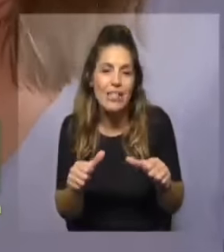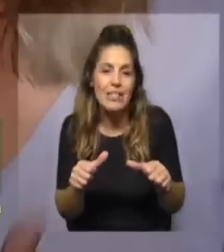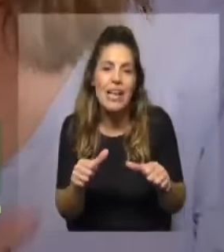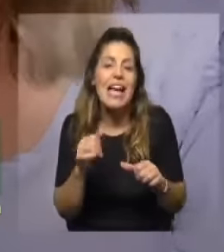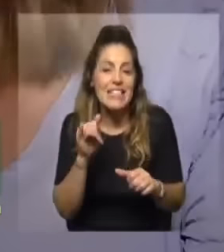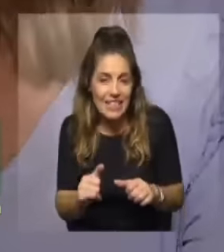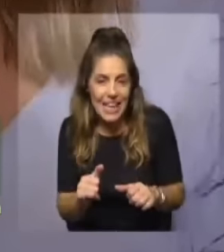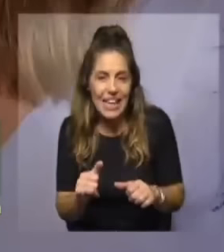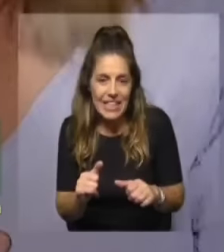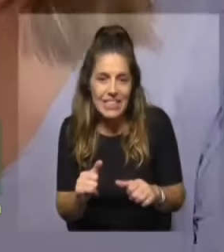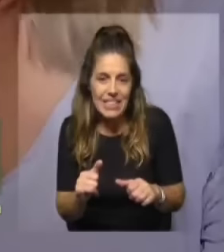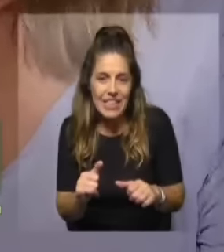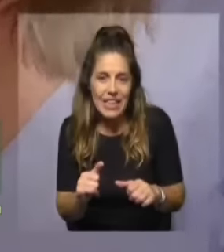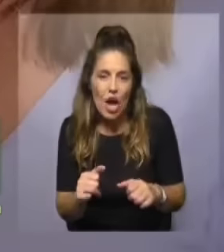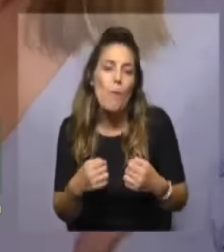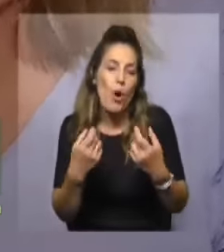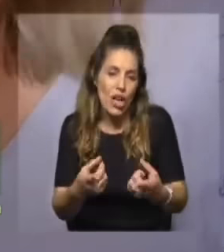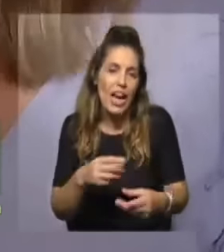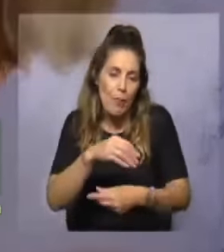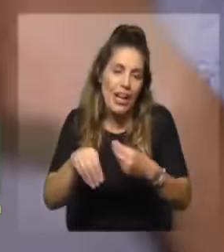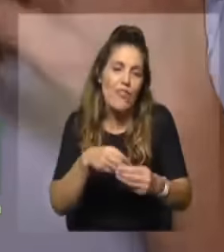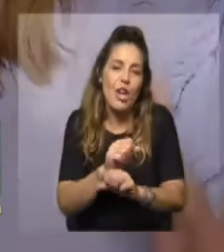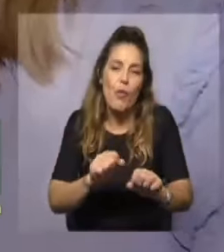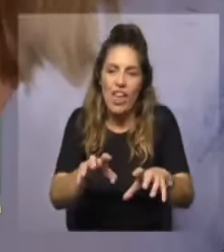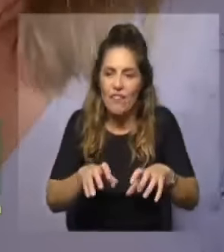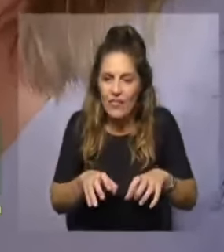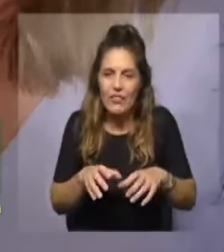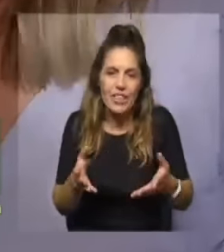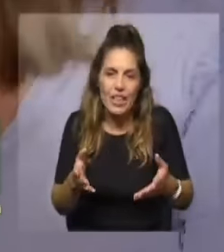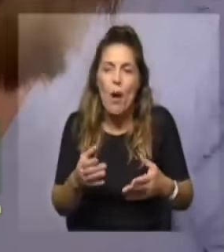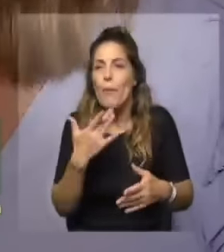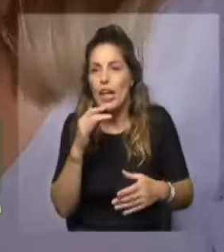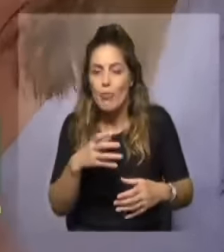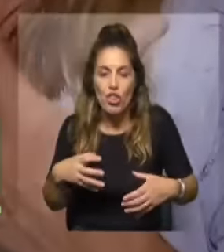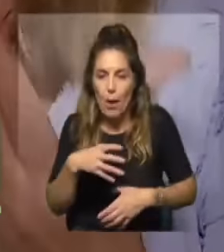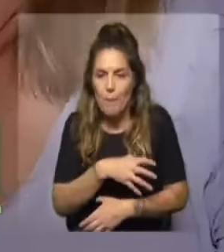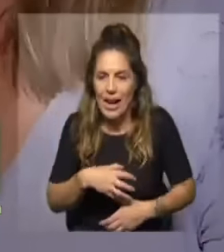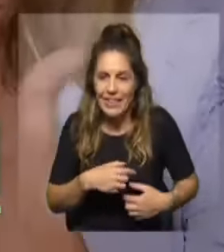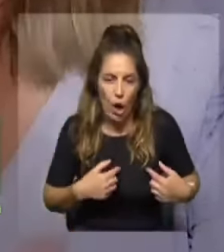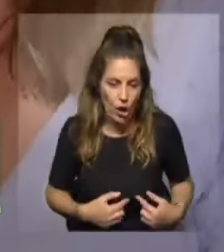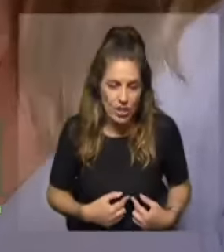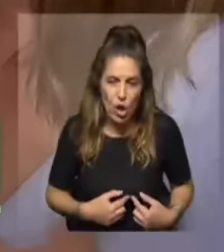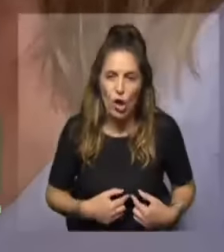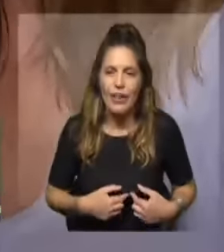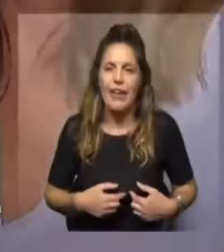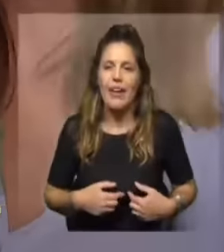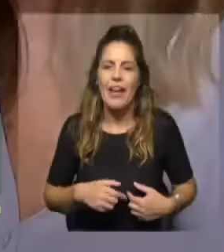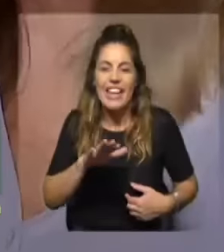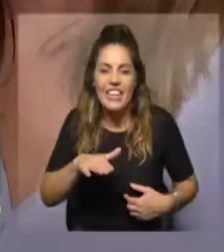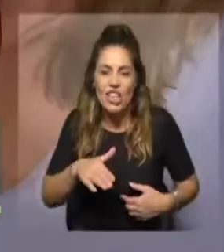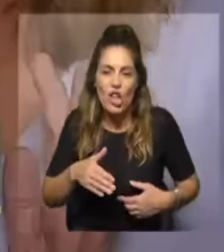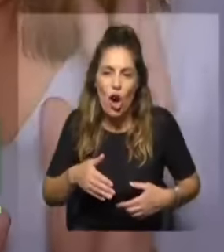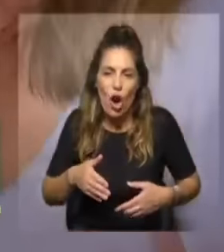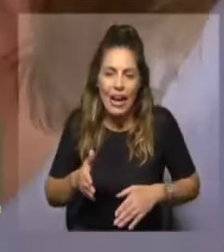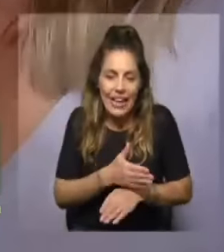disponibilidad ponerlas para que las familias puedan vivir trasplanta el corazón hay tema niños prematuros con riesgo de vida es